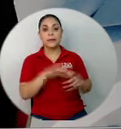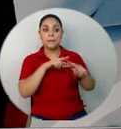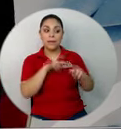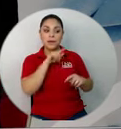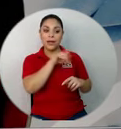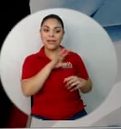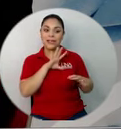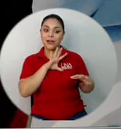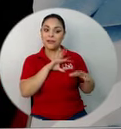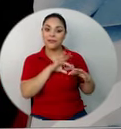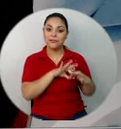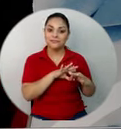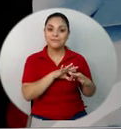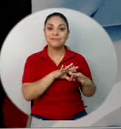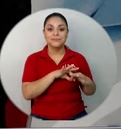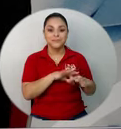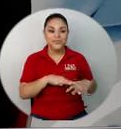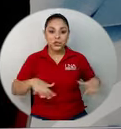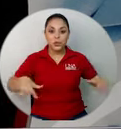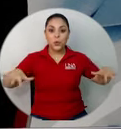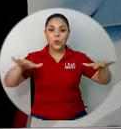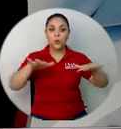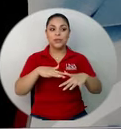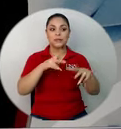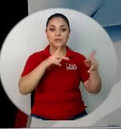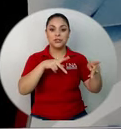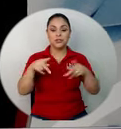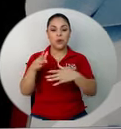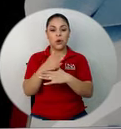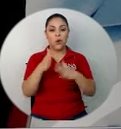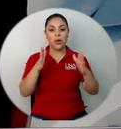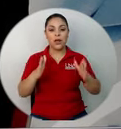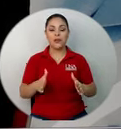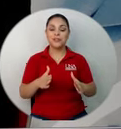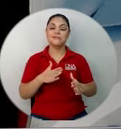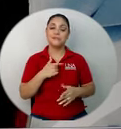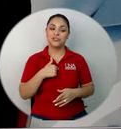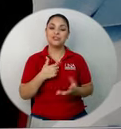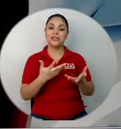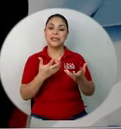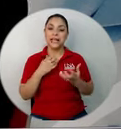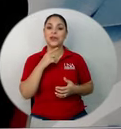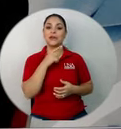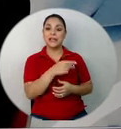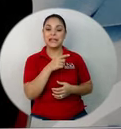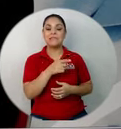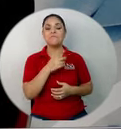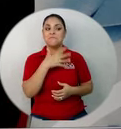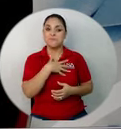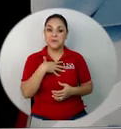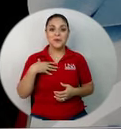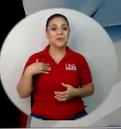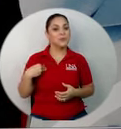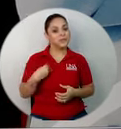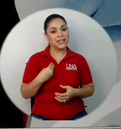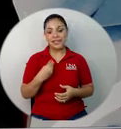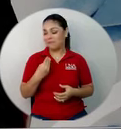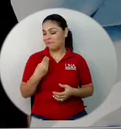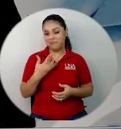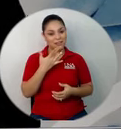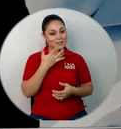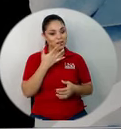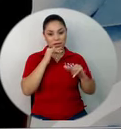pero la conexión que hay entre todos los colaboradores es algo a lo que posiblemente yo como colaborador no